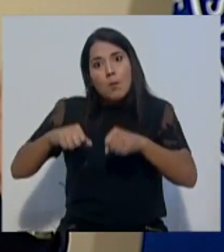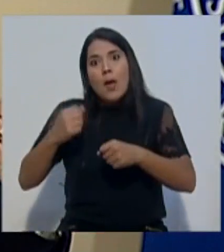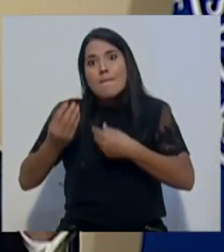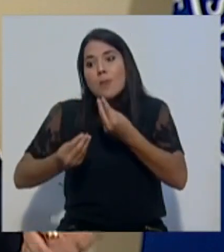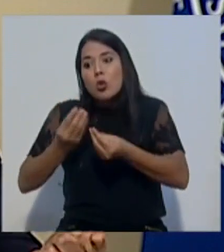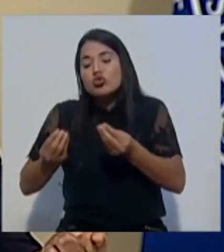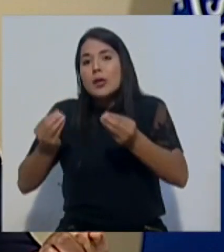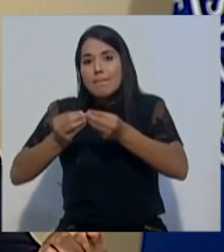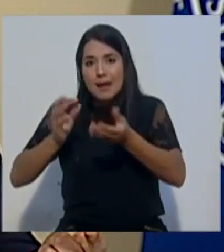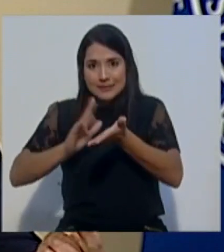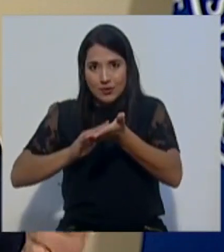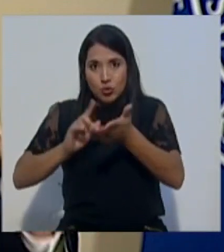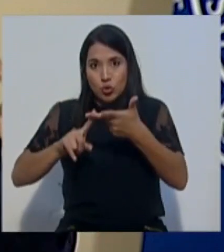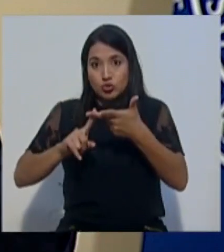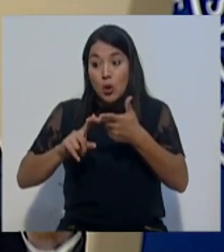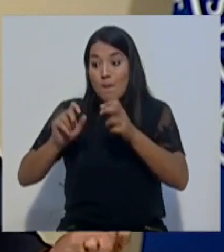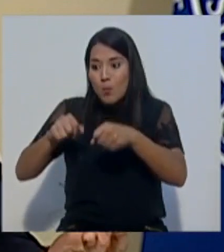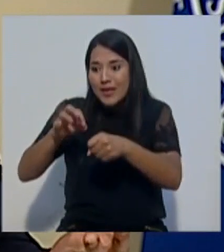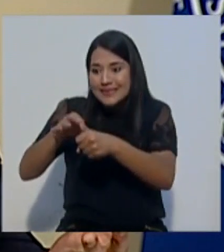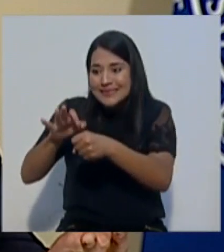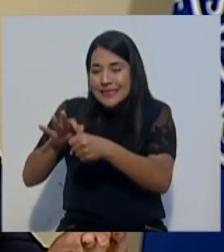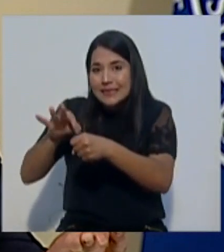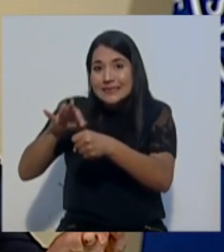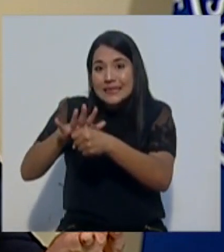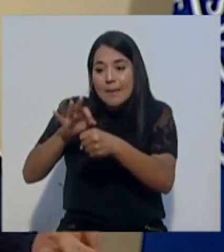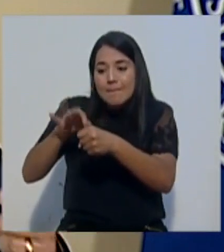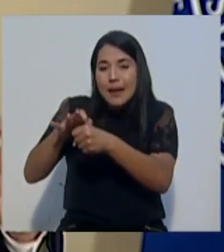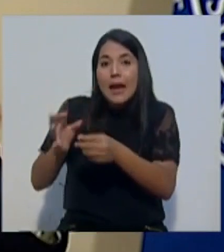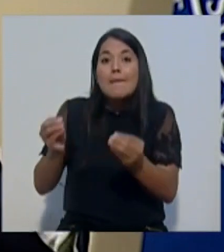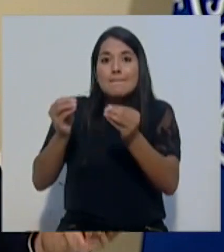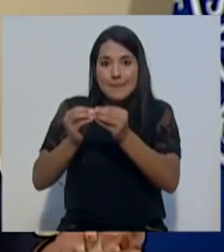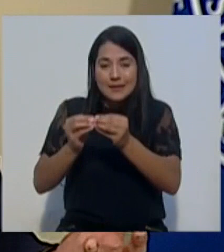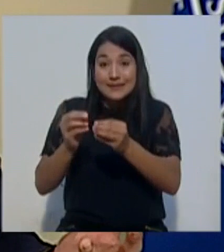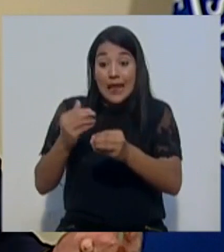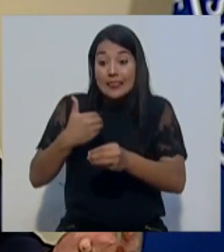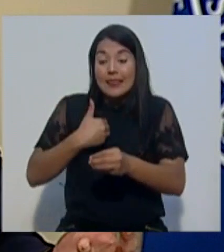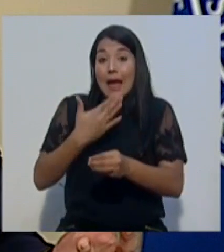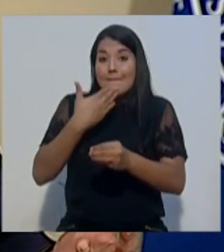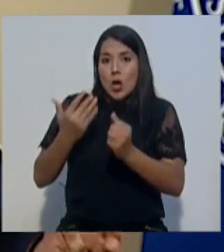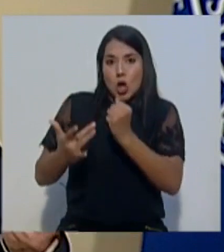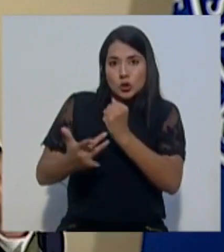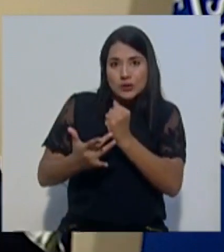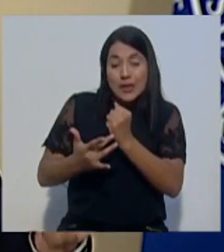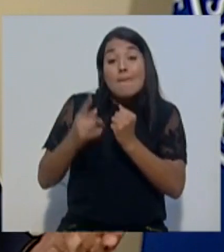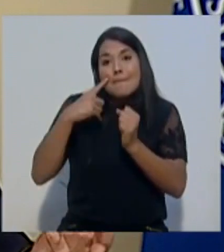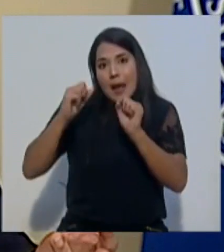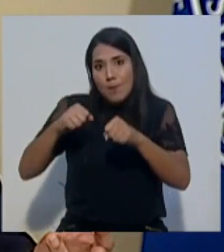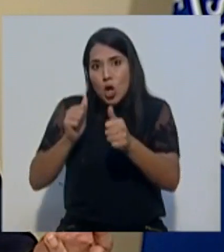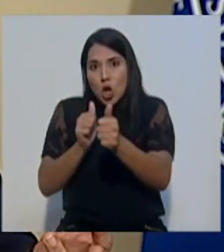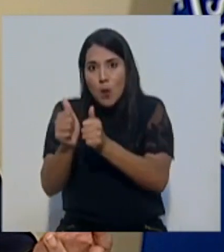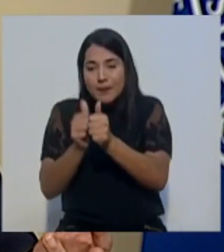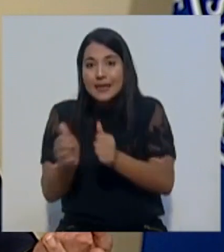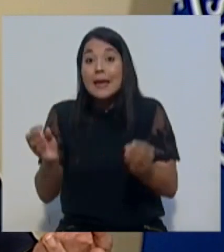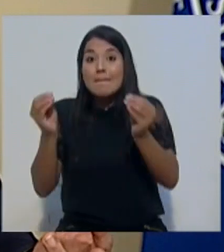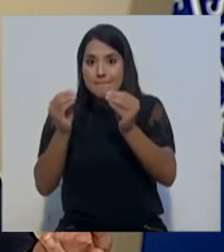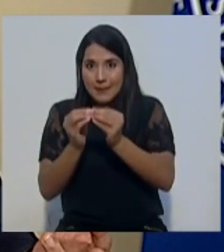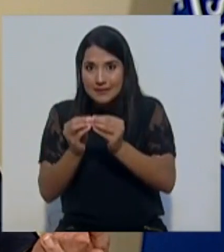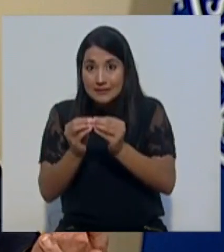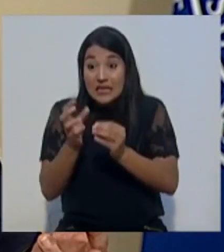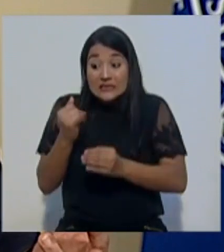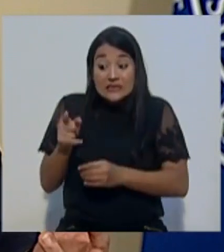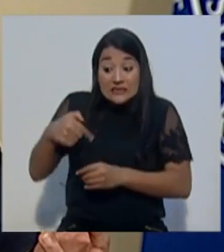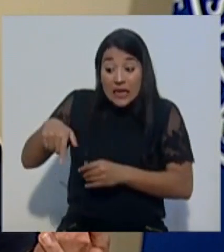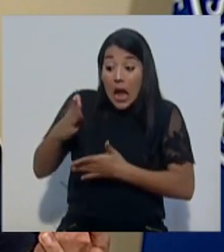productivo, genere más por hectárea, tenga mejor tecnología y compita mejor, y a quienes no tengan opción para